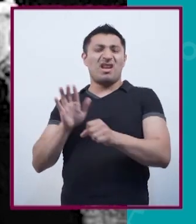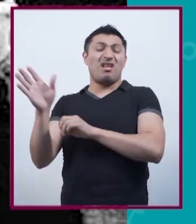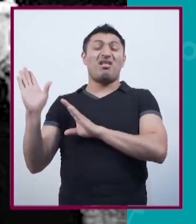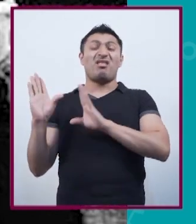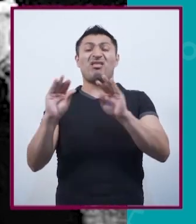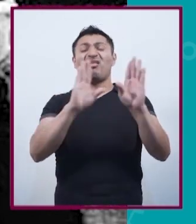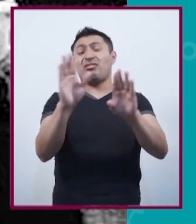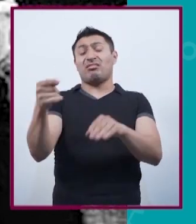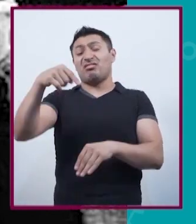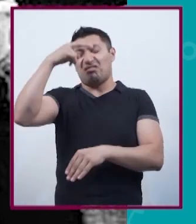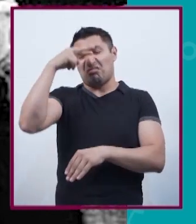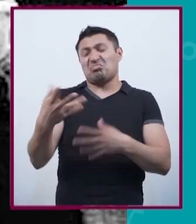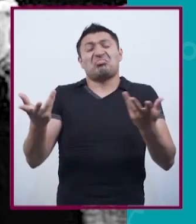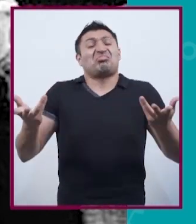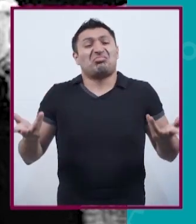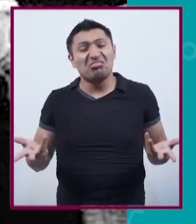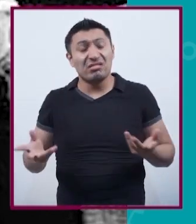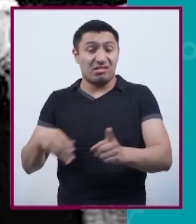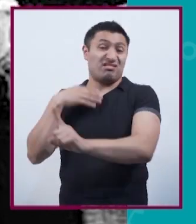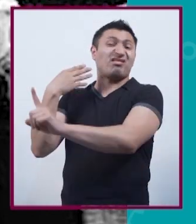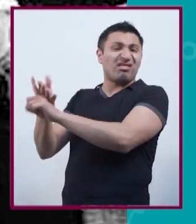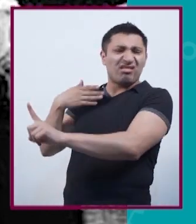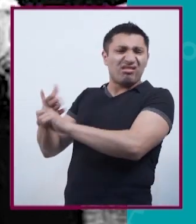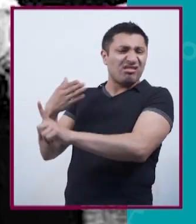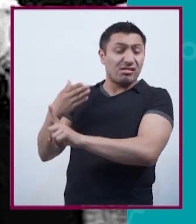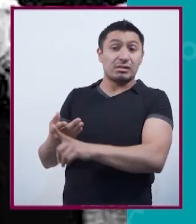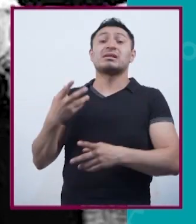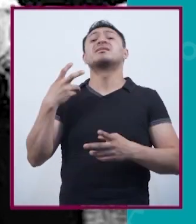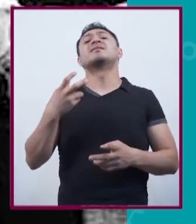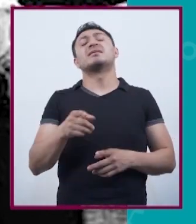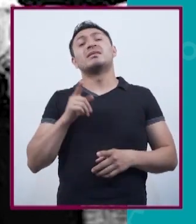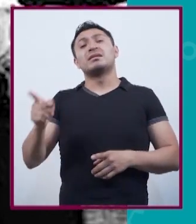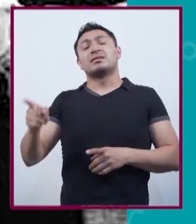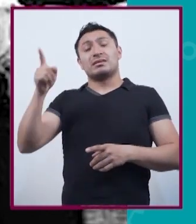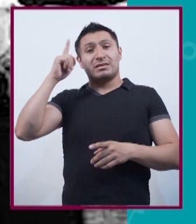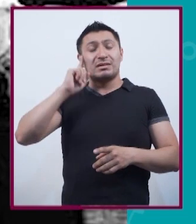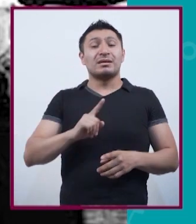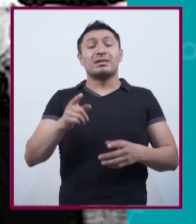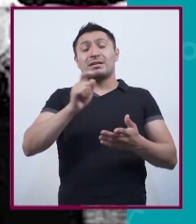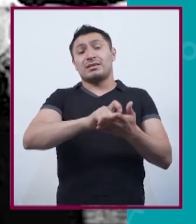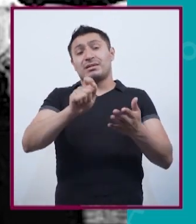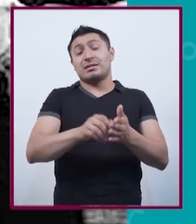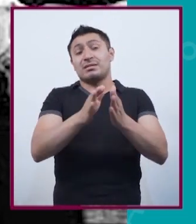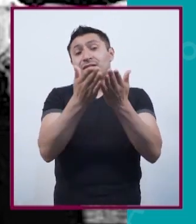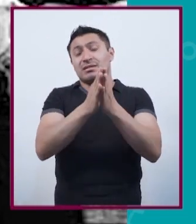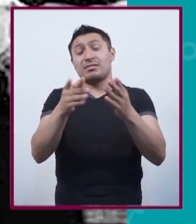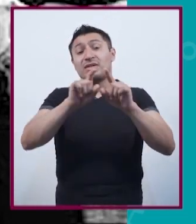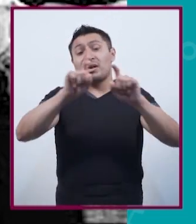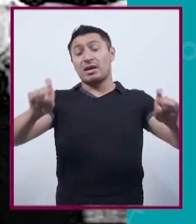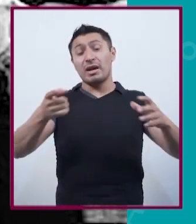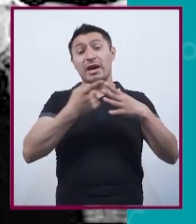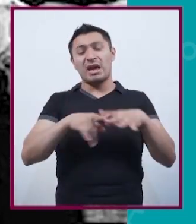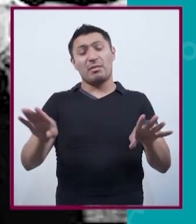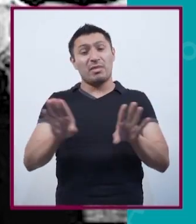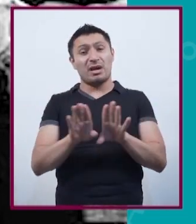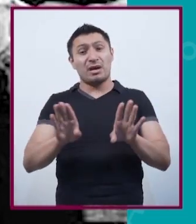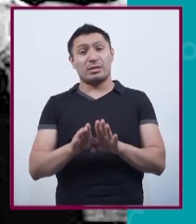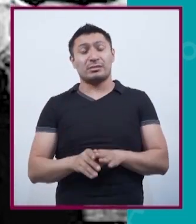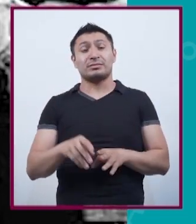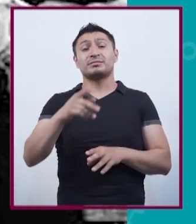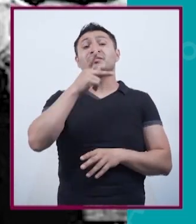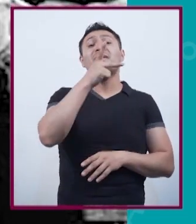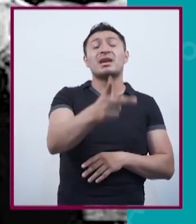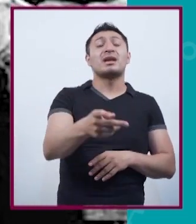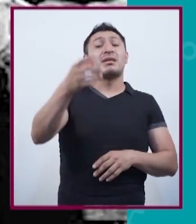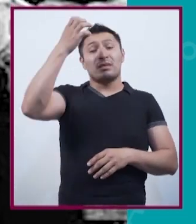y criticada por un grupo de profesores y escritores que no entendían qué podía enseñar una extranjera en México.